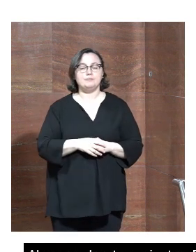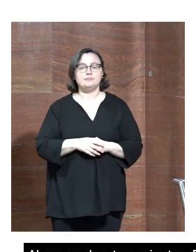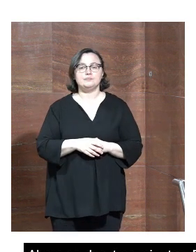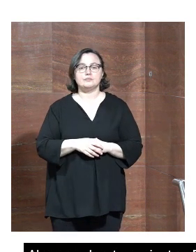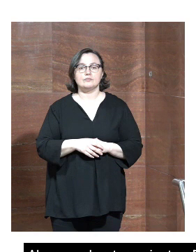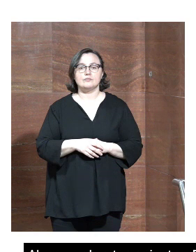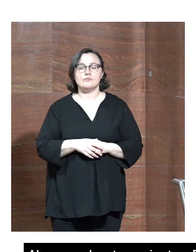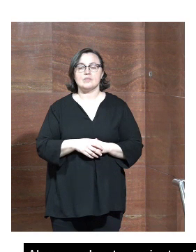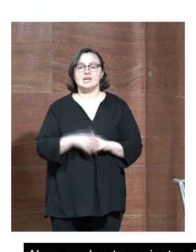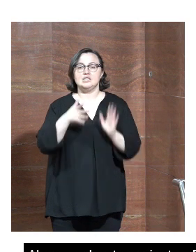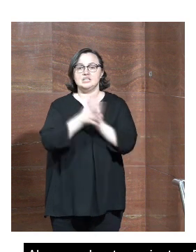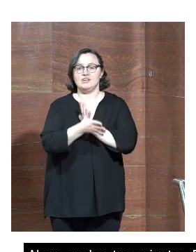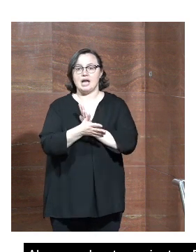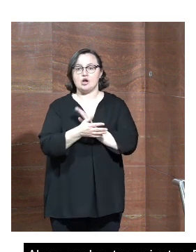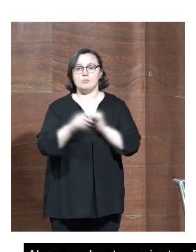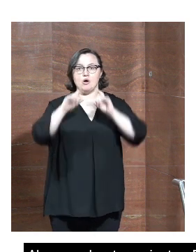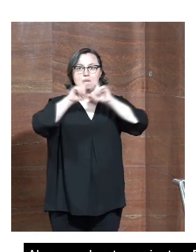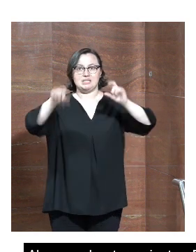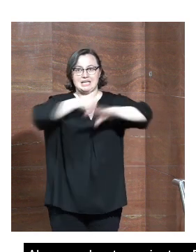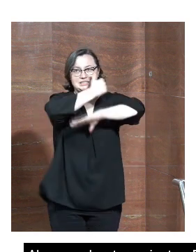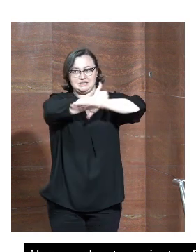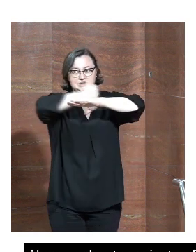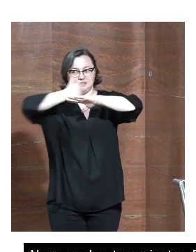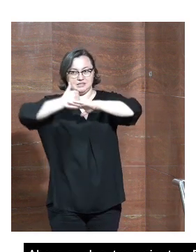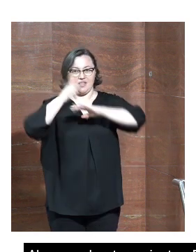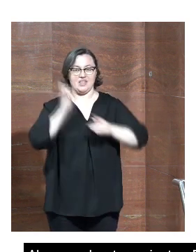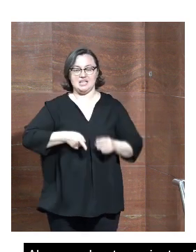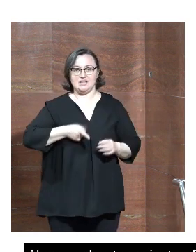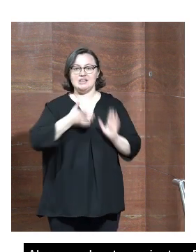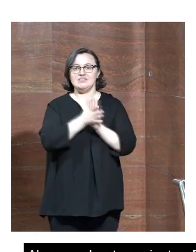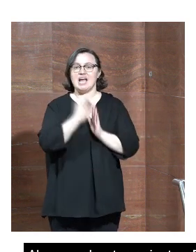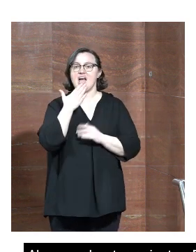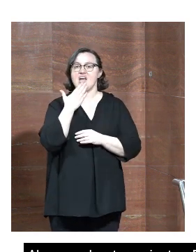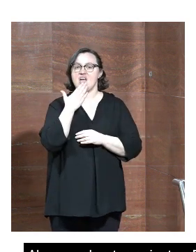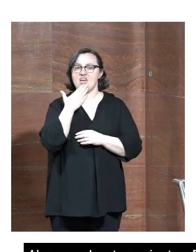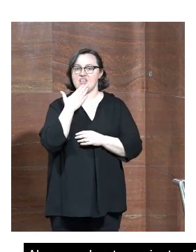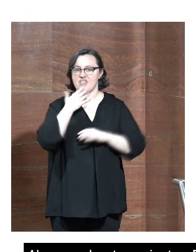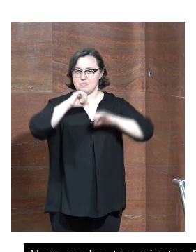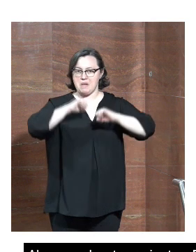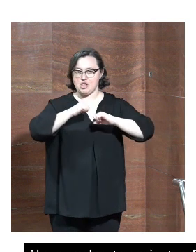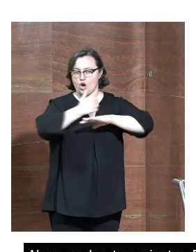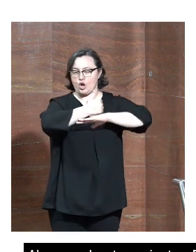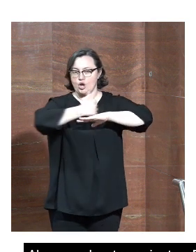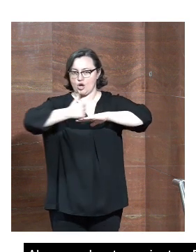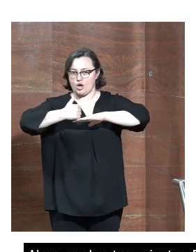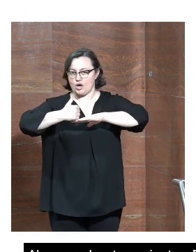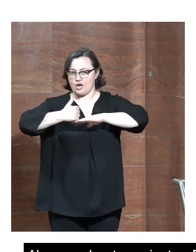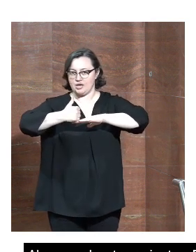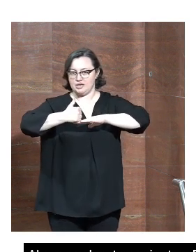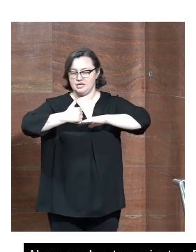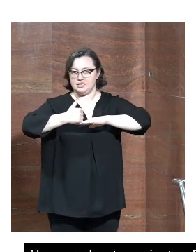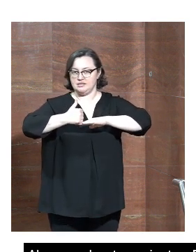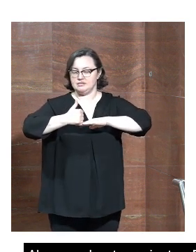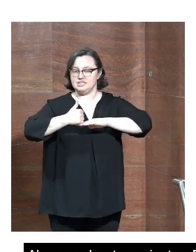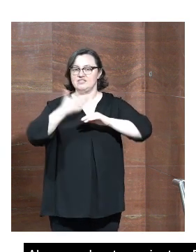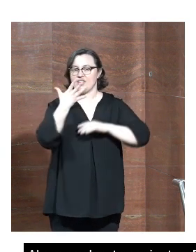desde una escala directiva de una media de edad bastante elevada. Eso hacía